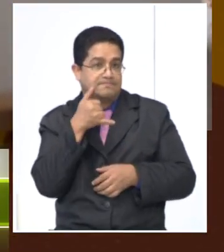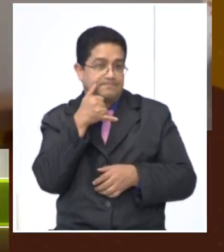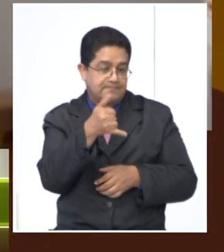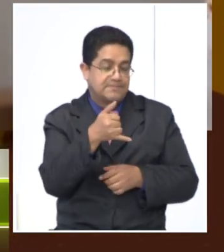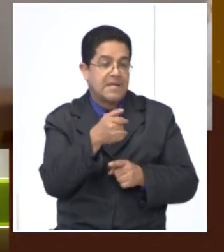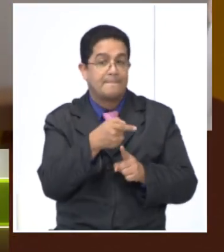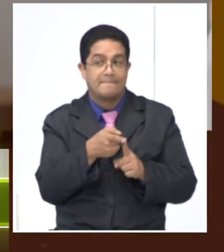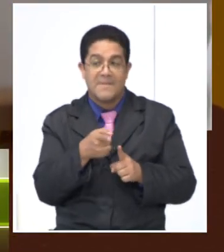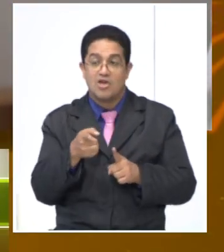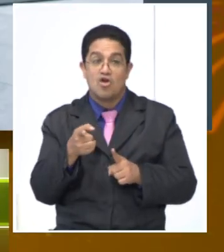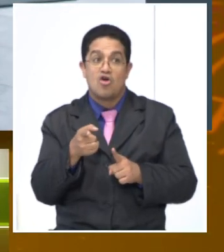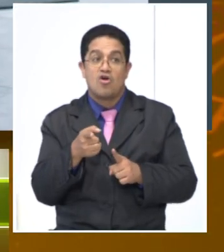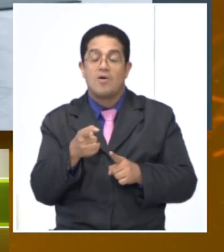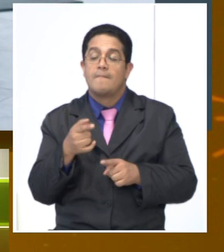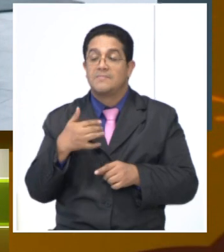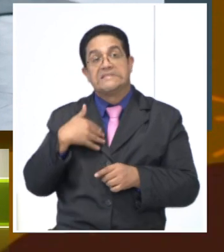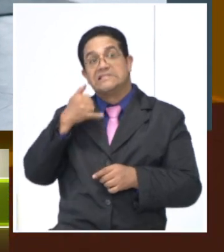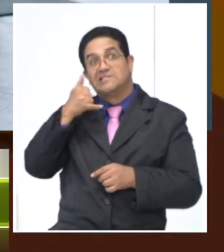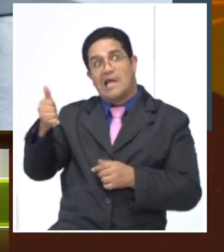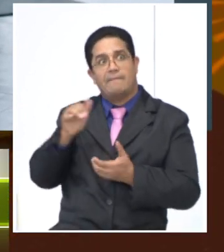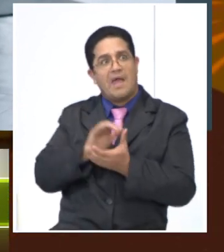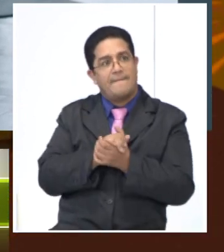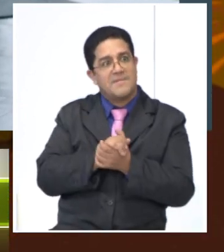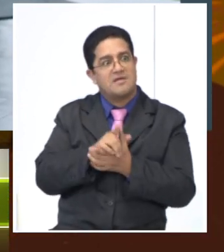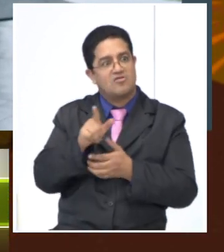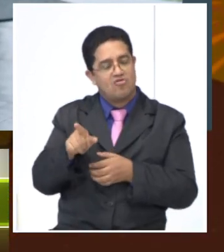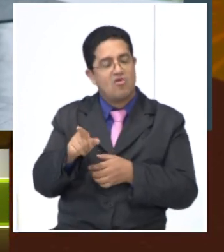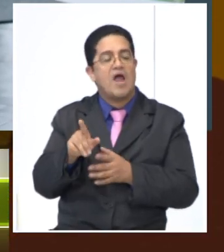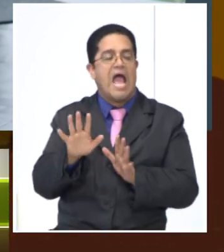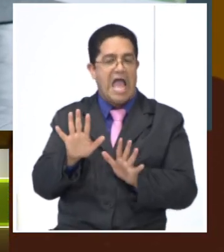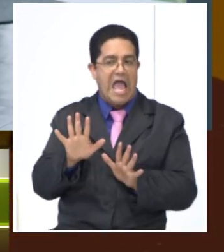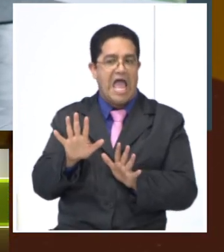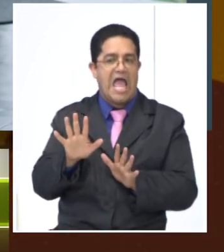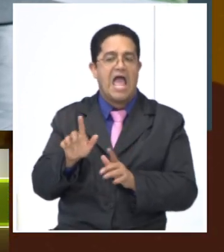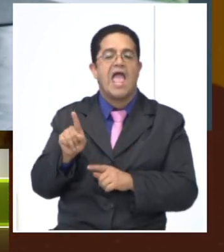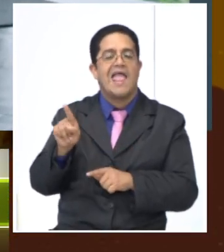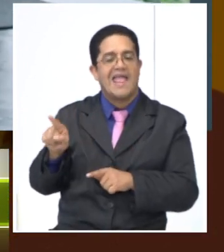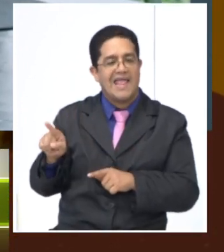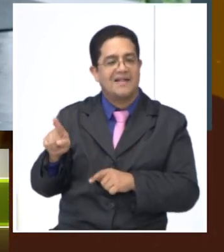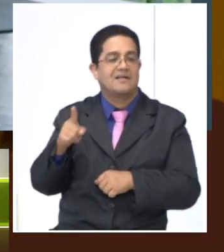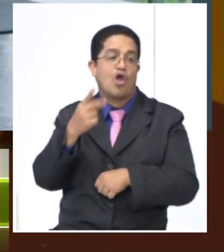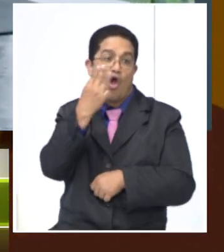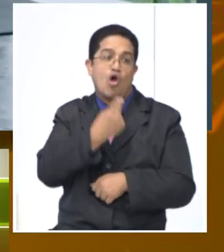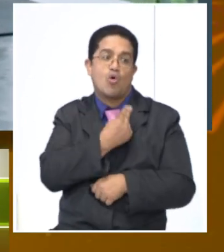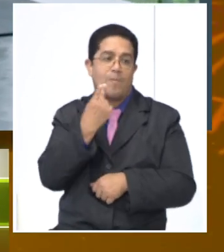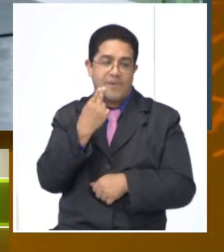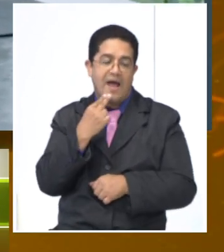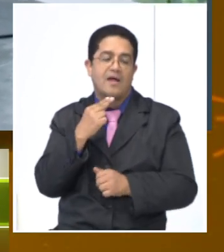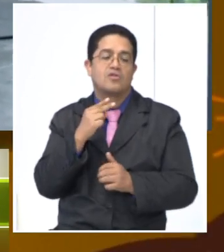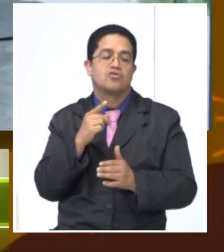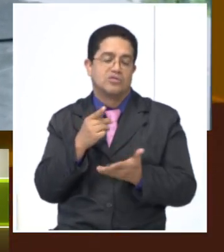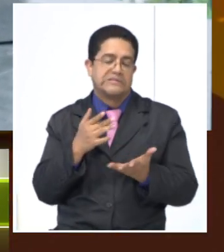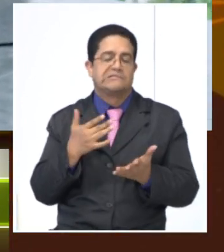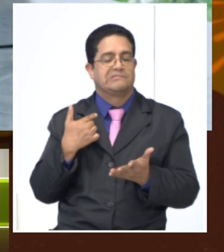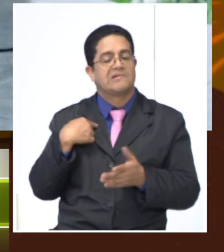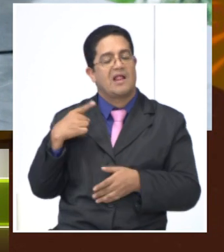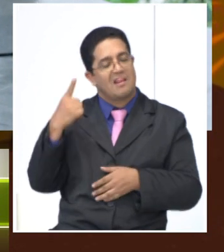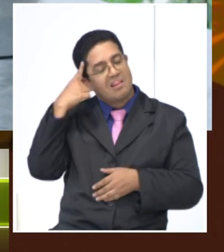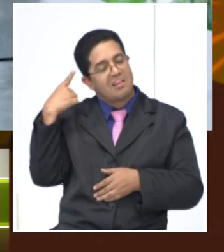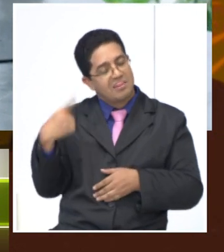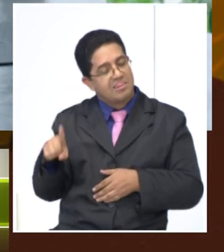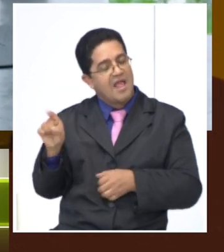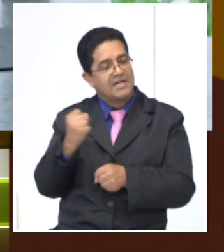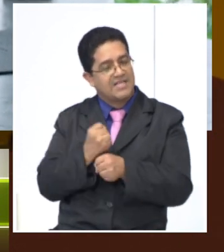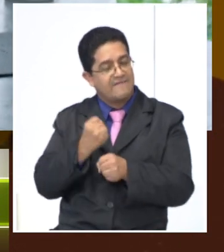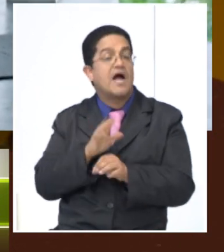desocupe voy a estar contigo. Es el hecho de comprender que también hay espacios, porque tú tienes tus labores, tienes tus cosas que hacer y